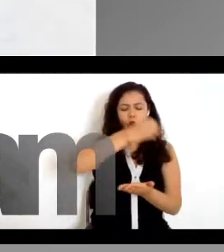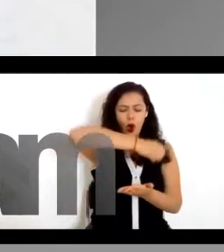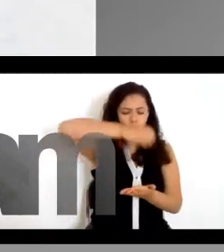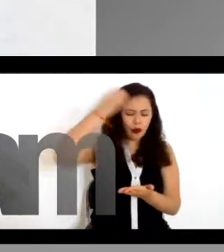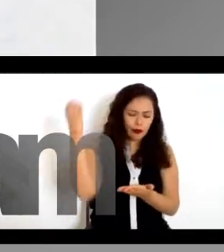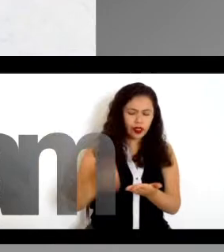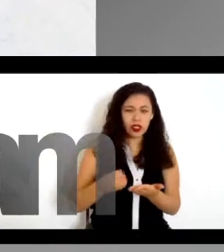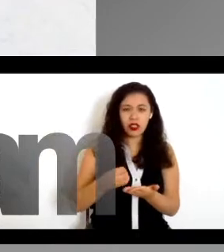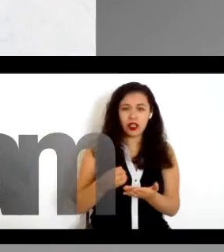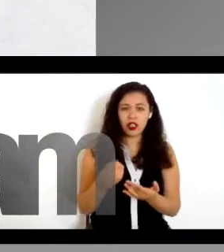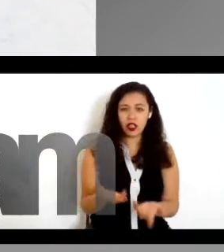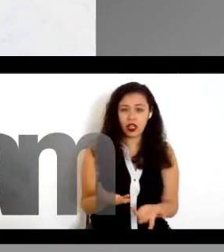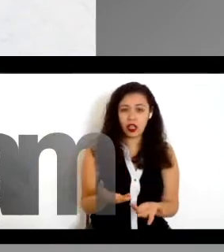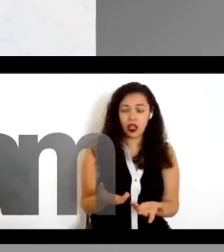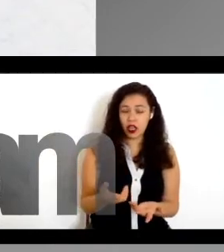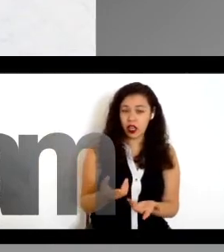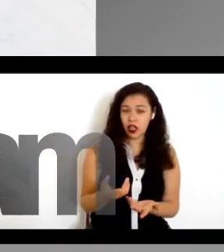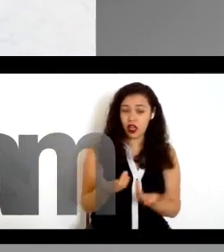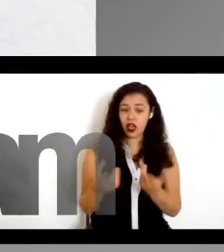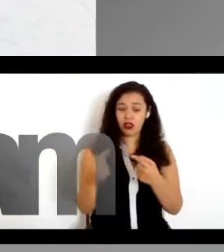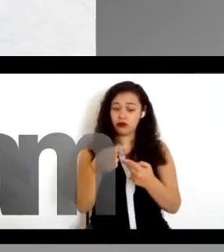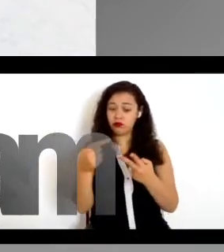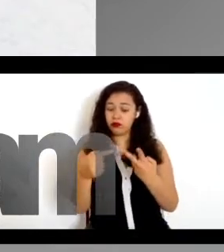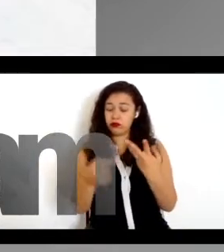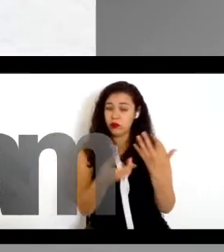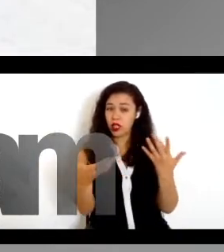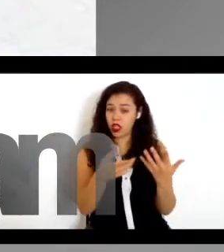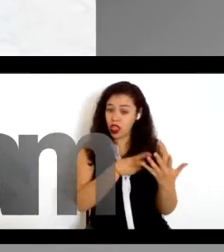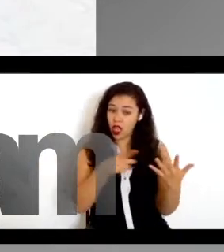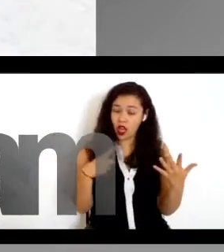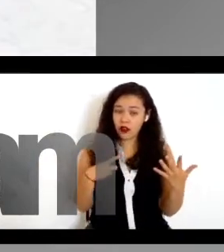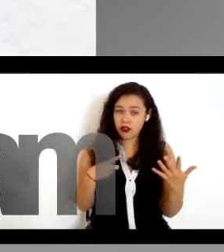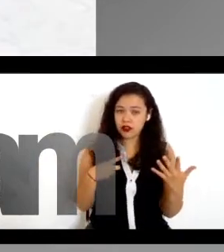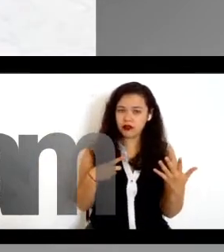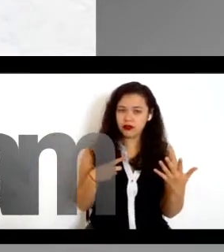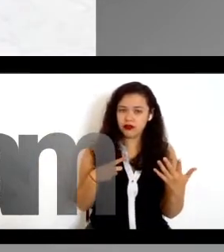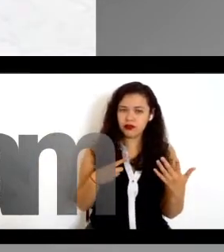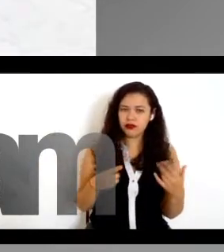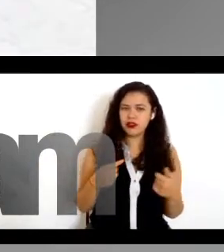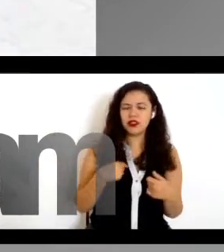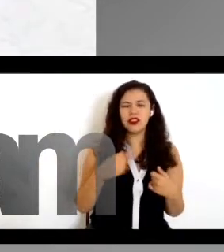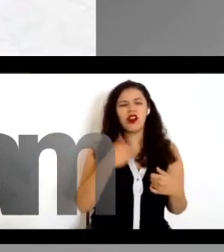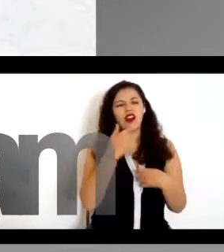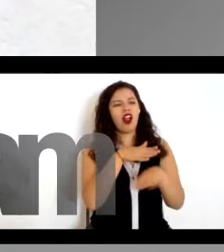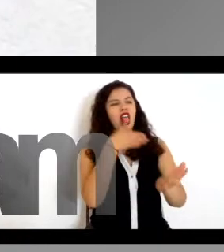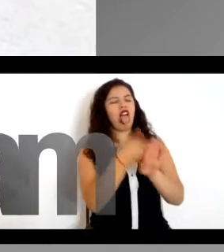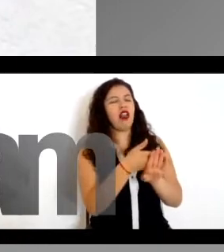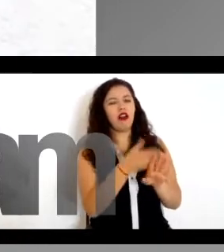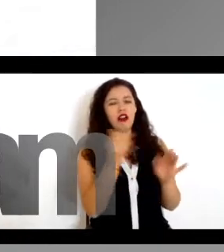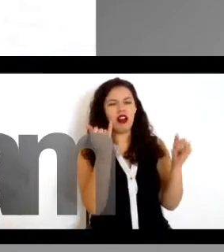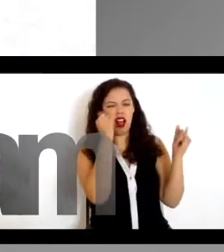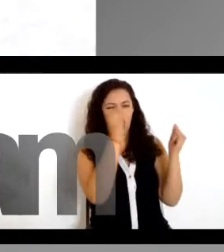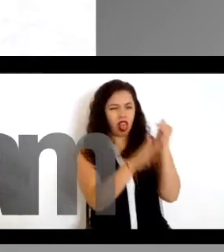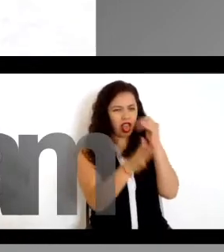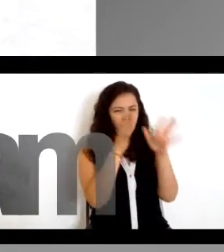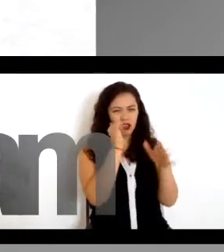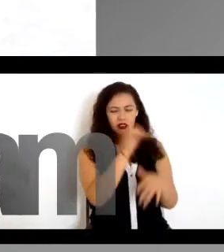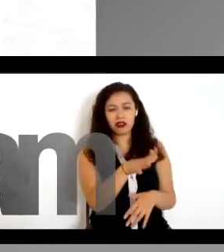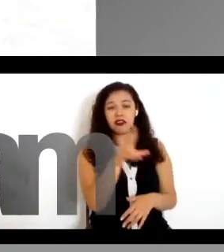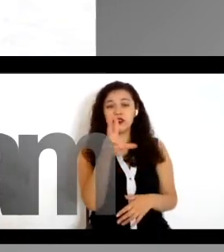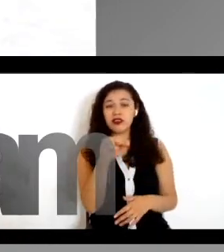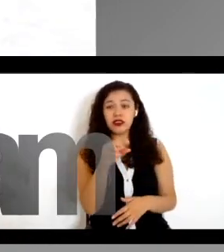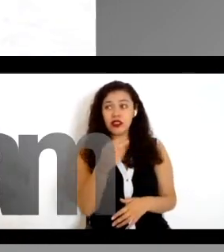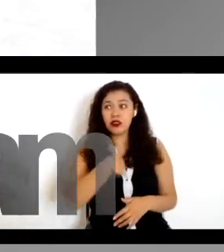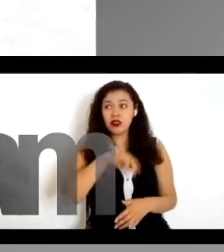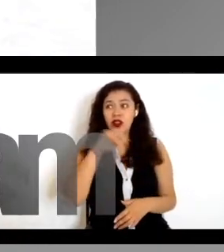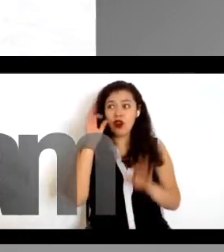obligación de hacer esto. Y no es porque yo quiera ofender, es porque si no lo hacemos así, no lo vamos a